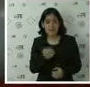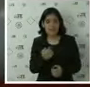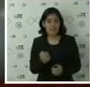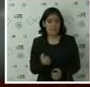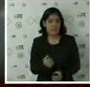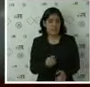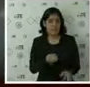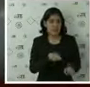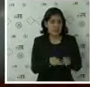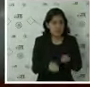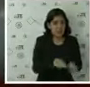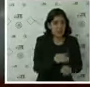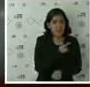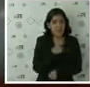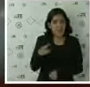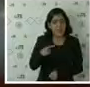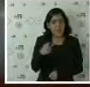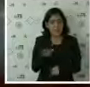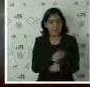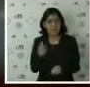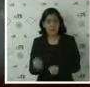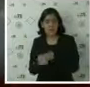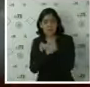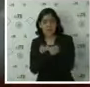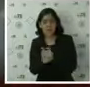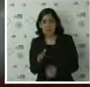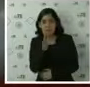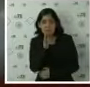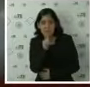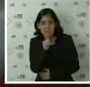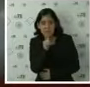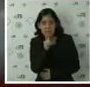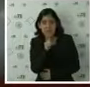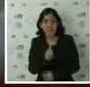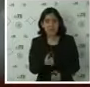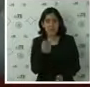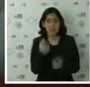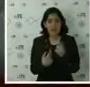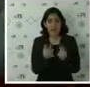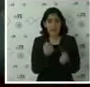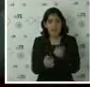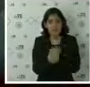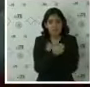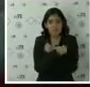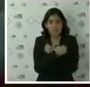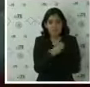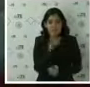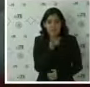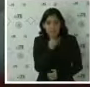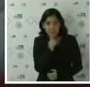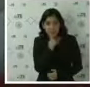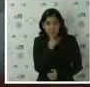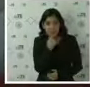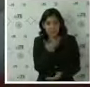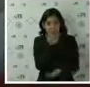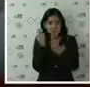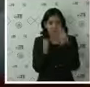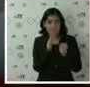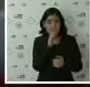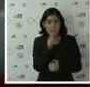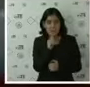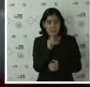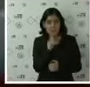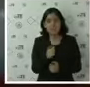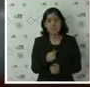hacerlo. Pero ustedes en este país no tienen esas posibilidades. Entonces no son ninis. Y sobre todo las mujeres,